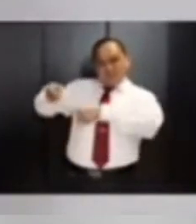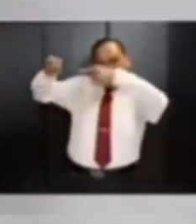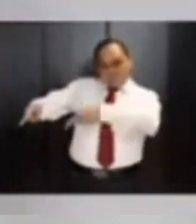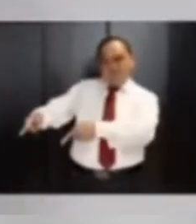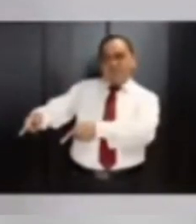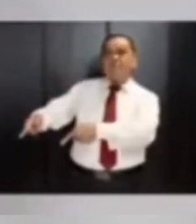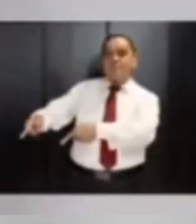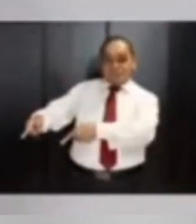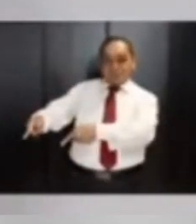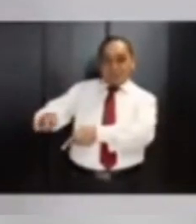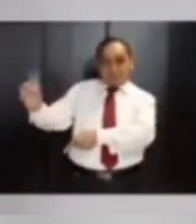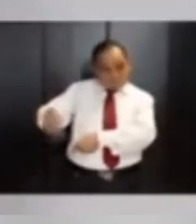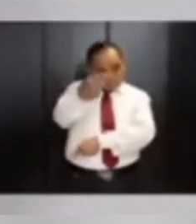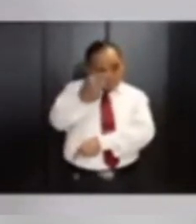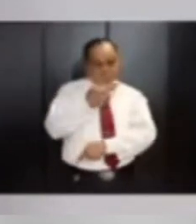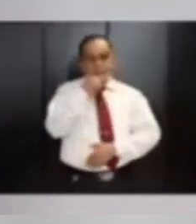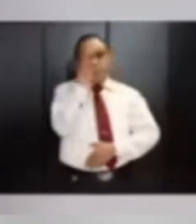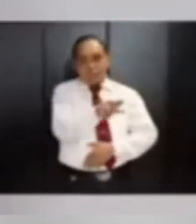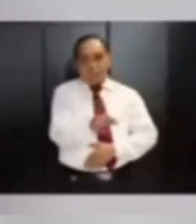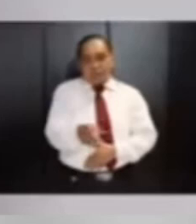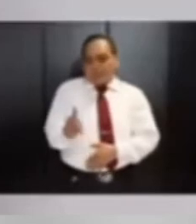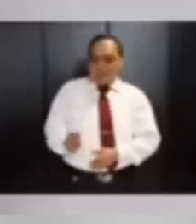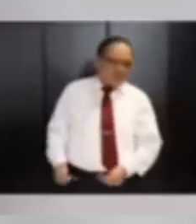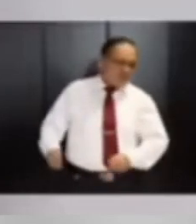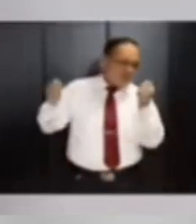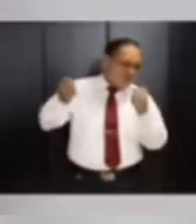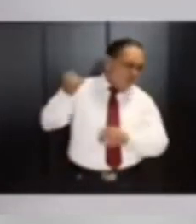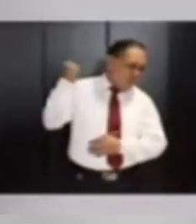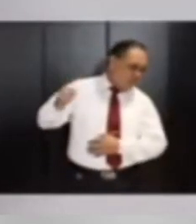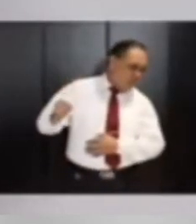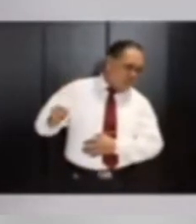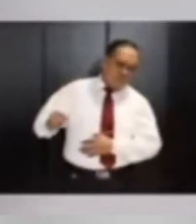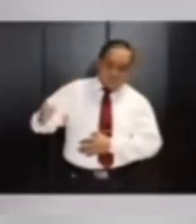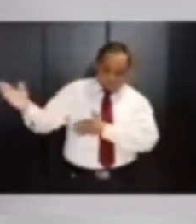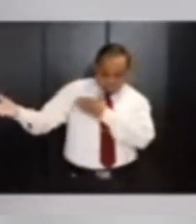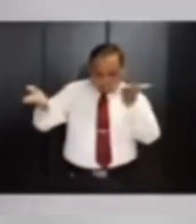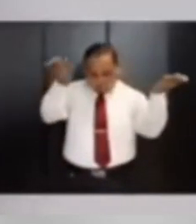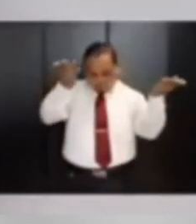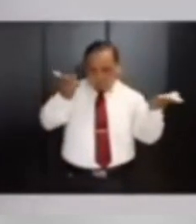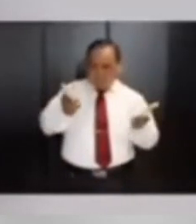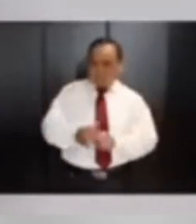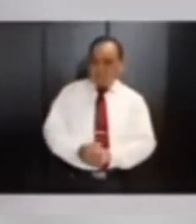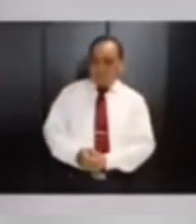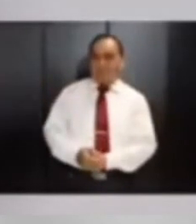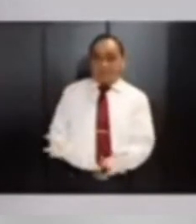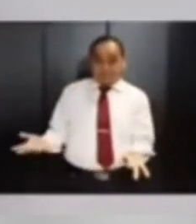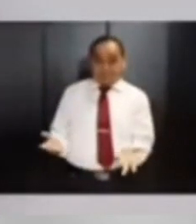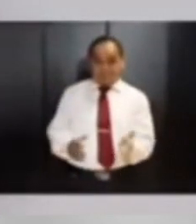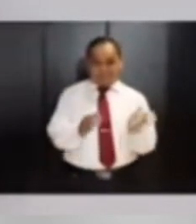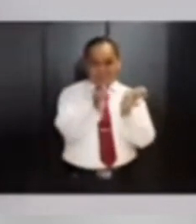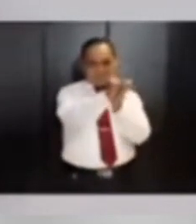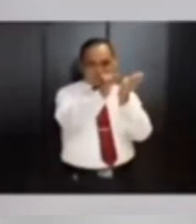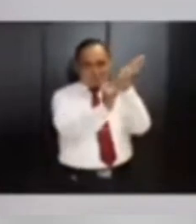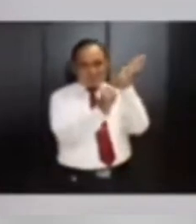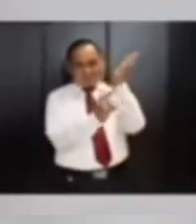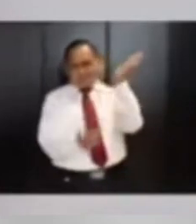3b y resuelve eso a mí me vale madre esa madre me resuelve los tienen ahí la publicidad ya te lo dije